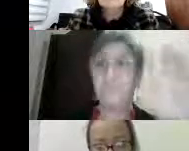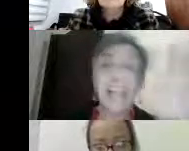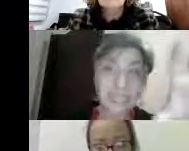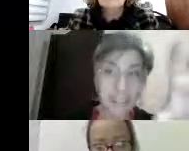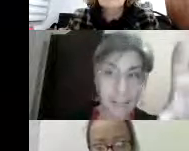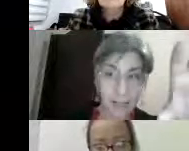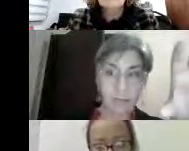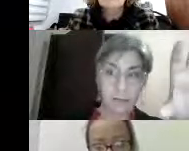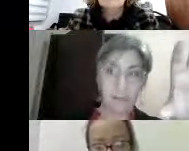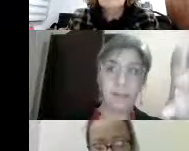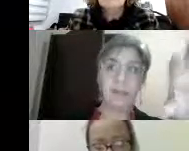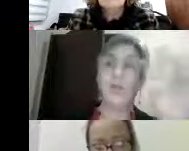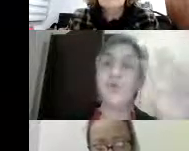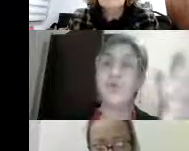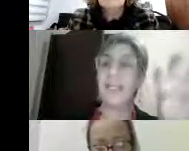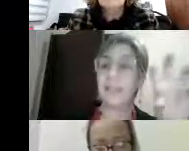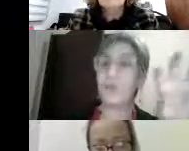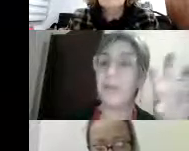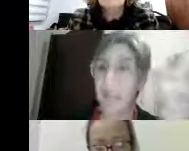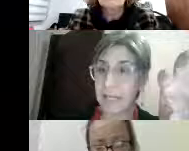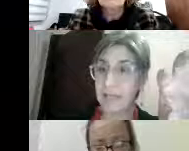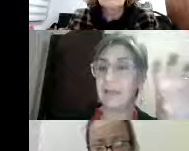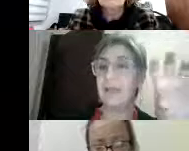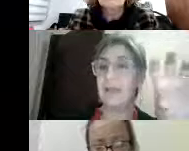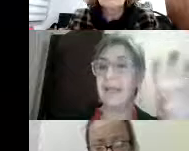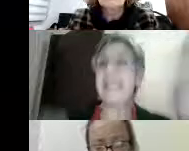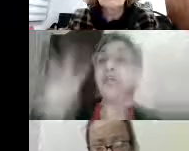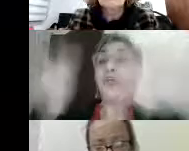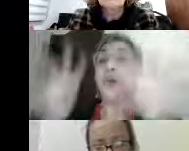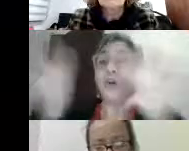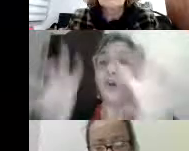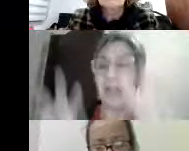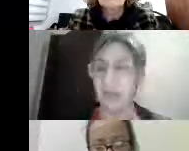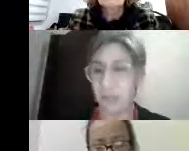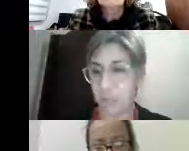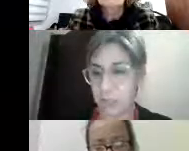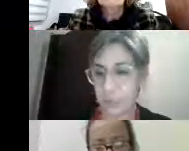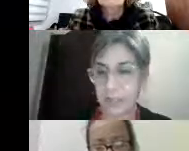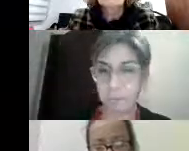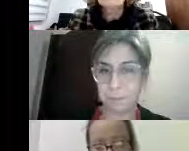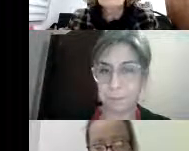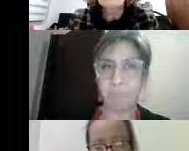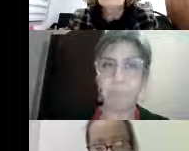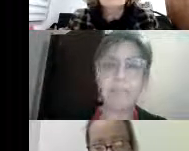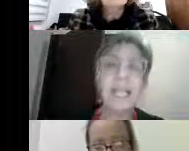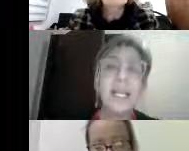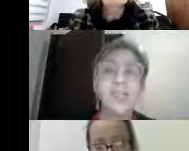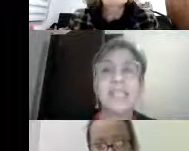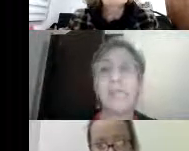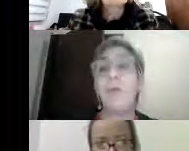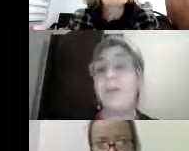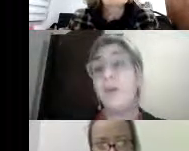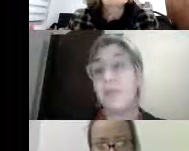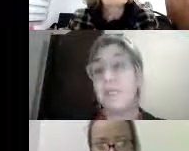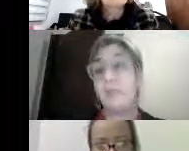evidencia de eficacia con el uso de antirretrovirales en el entorno de las relaciones sexuales.